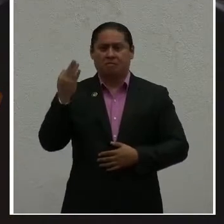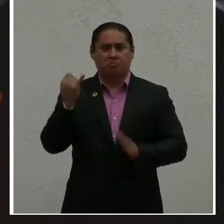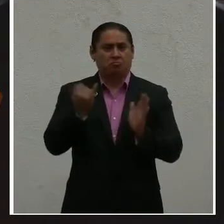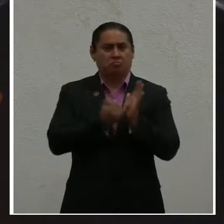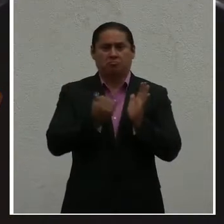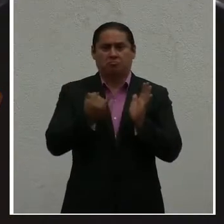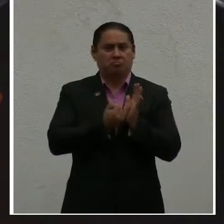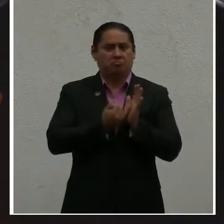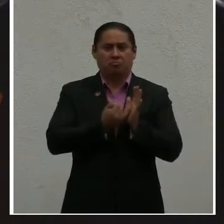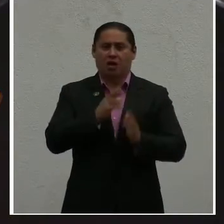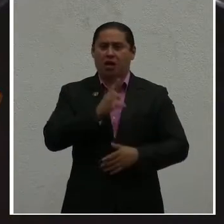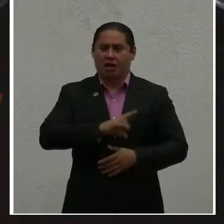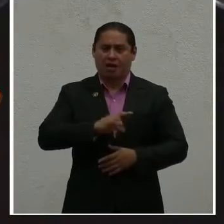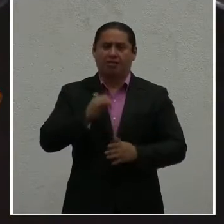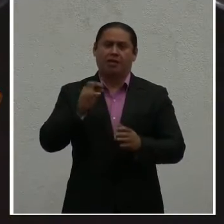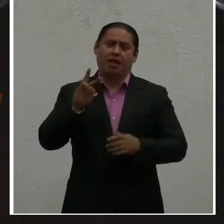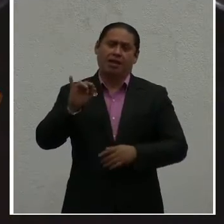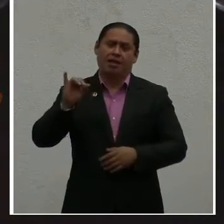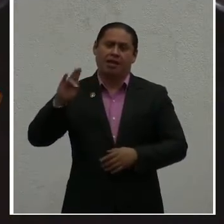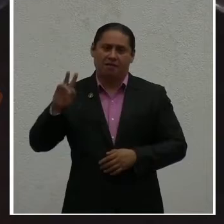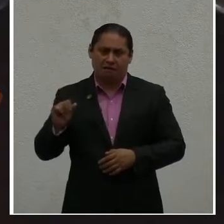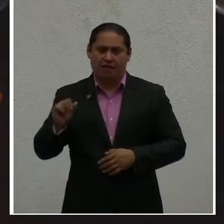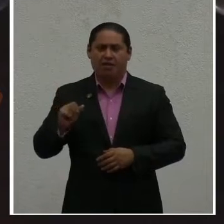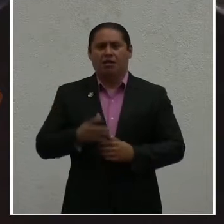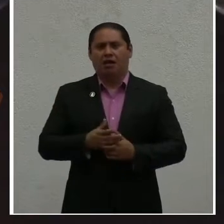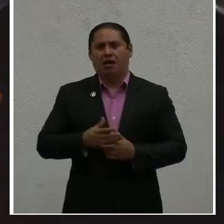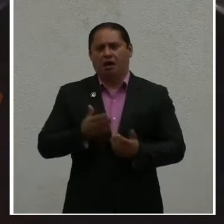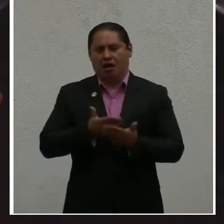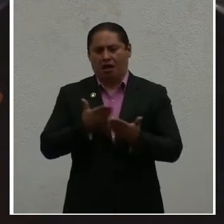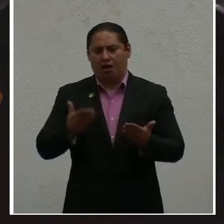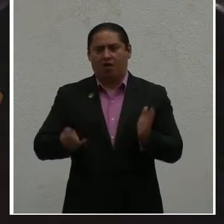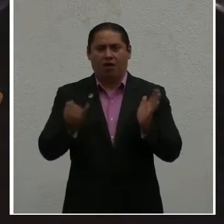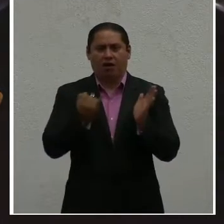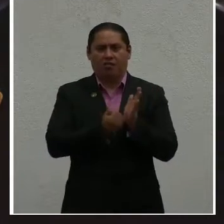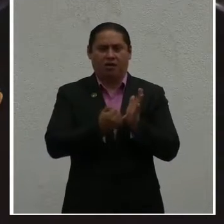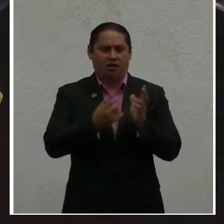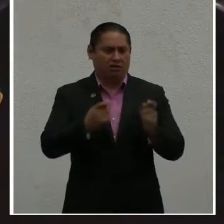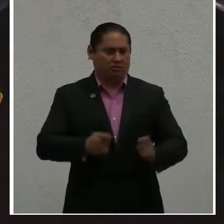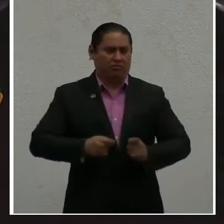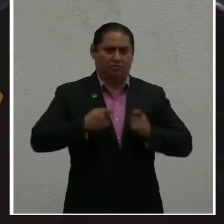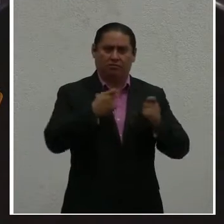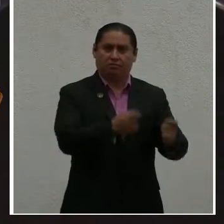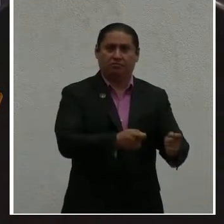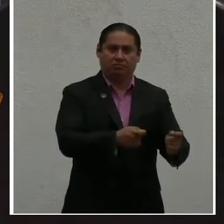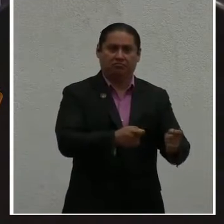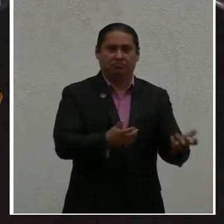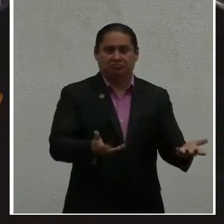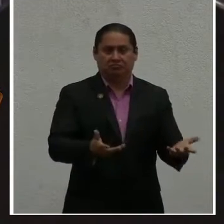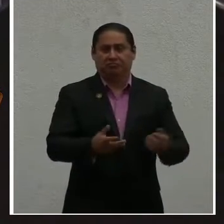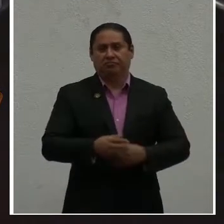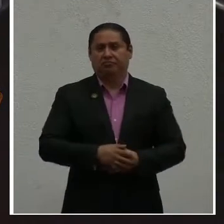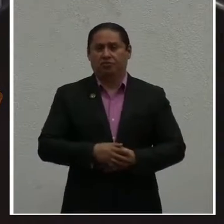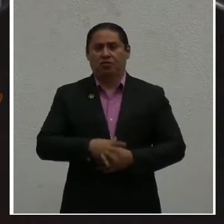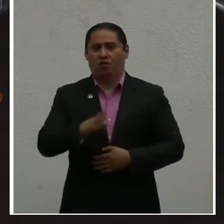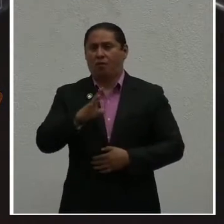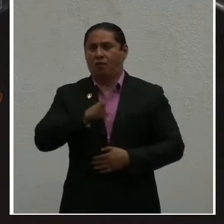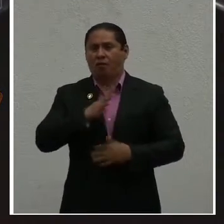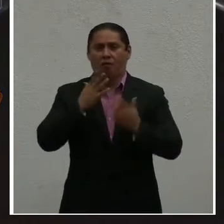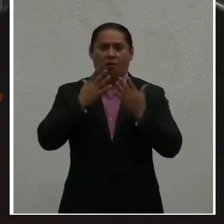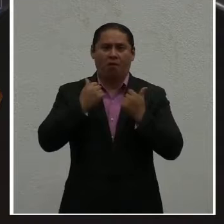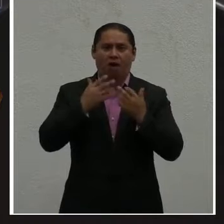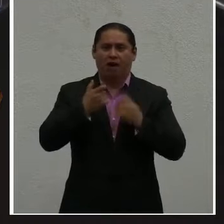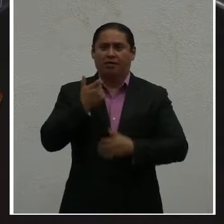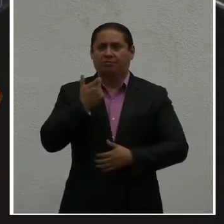la renta ni IVA, ahora menos un impuesto de traslado de dominio. Si no se tiene utilidad, no debe haber